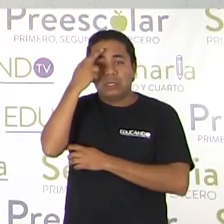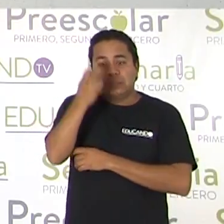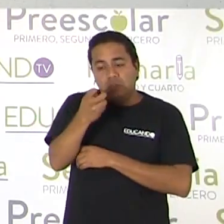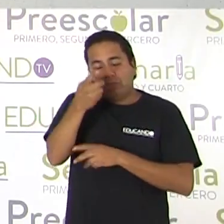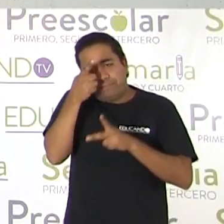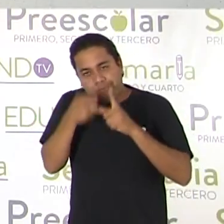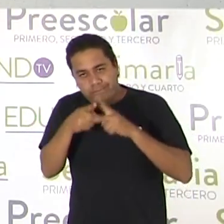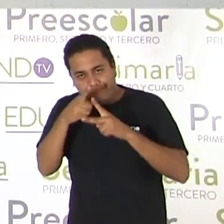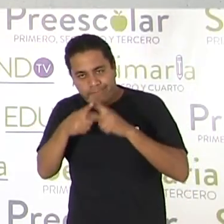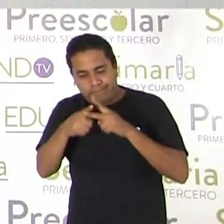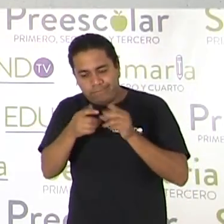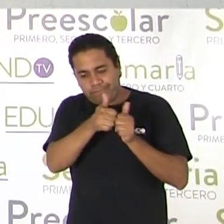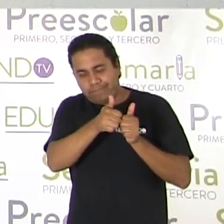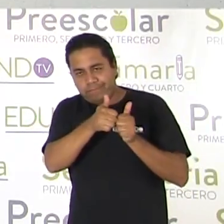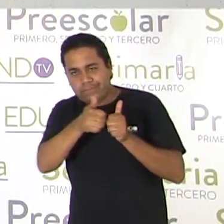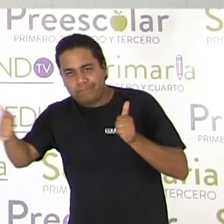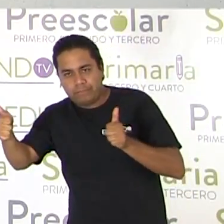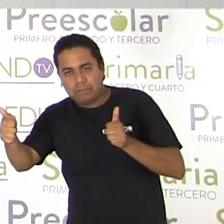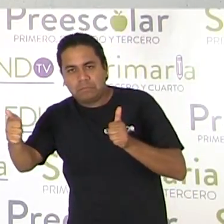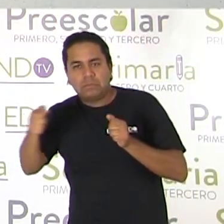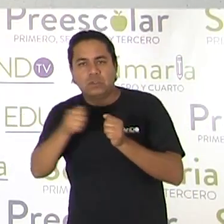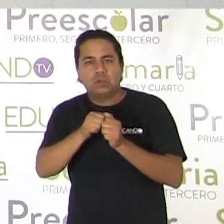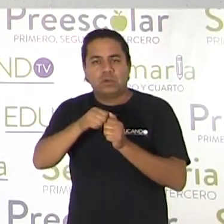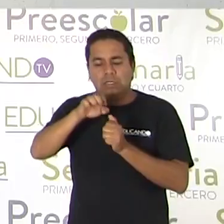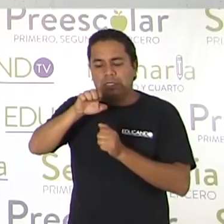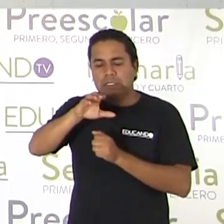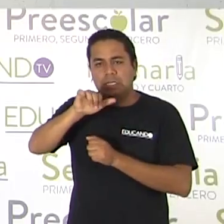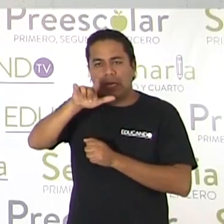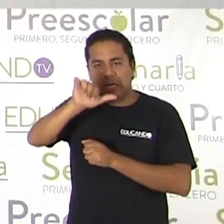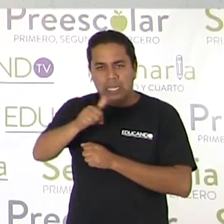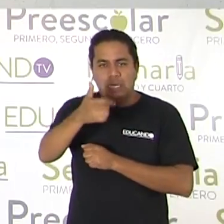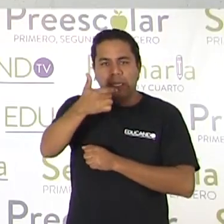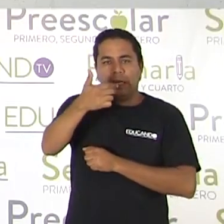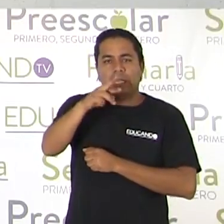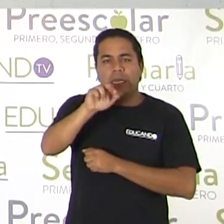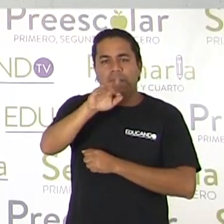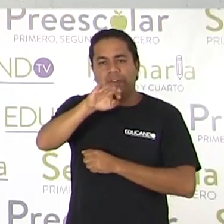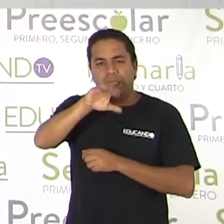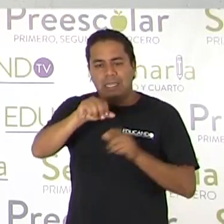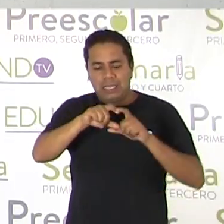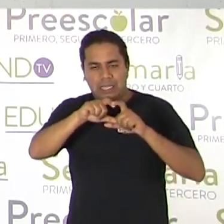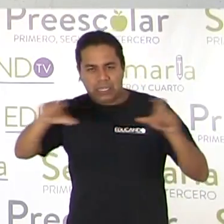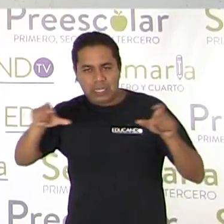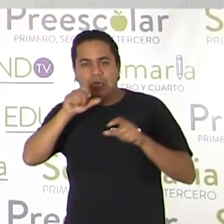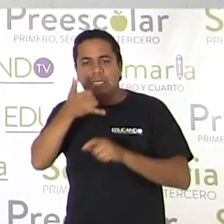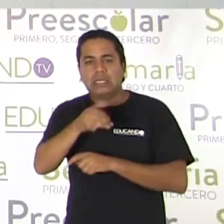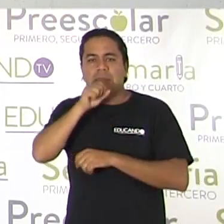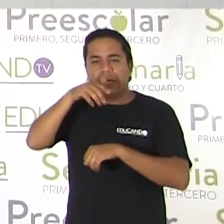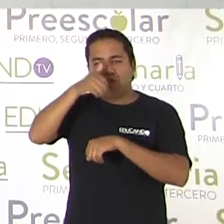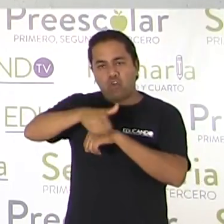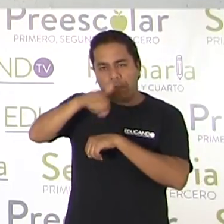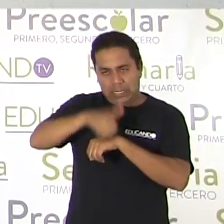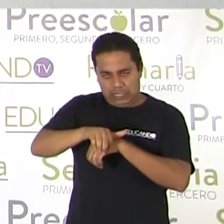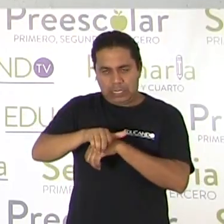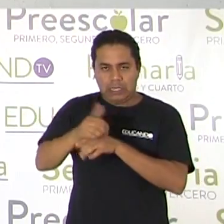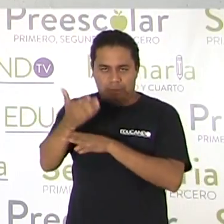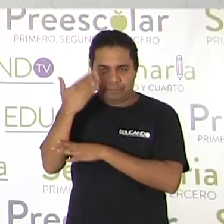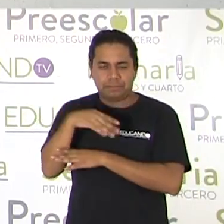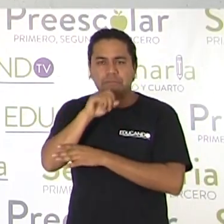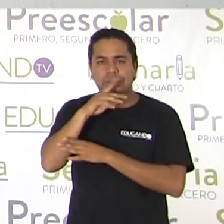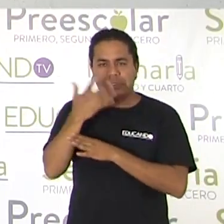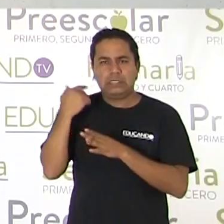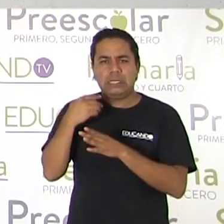distancia con lo que es la escala gráfica y la escala numérica. Para ello habíamos desarrollado un algoritmo que